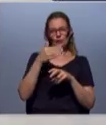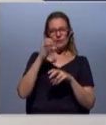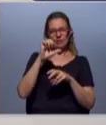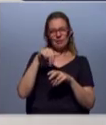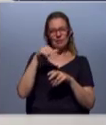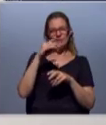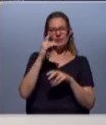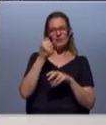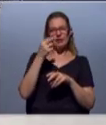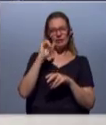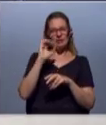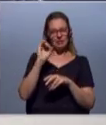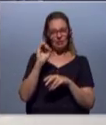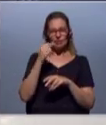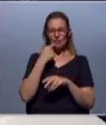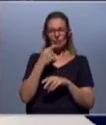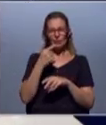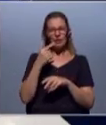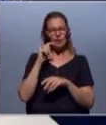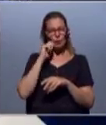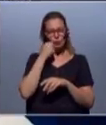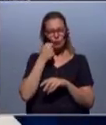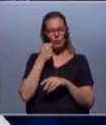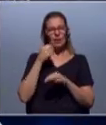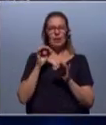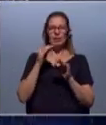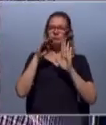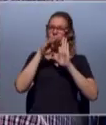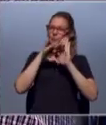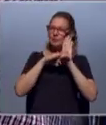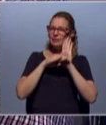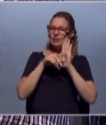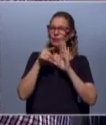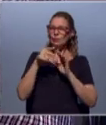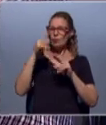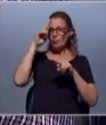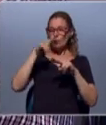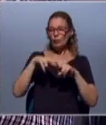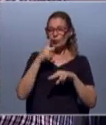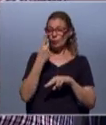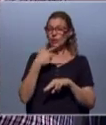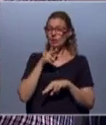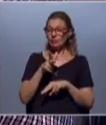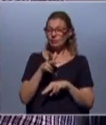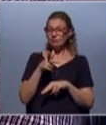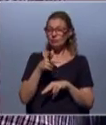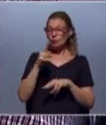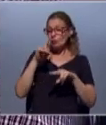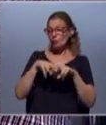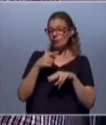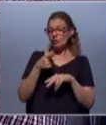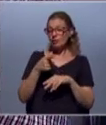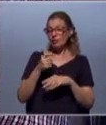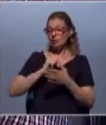de la poesía cuando falleció un hijo y al fallecer ese hijo ese disco de la poesía este entonces